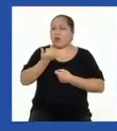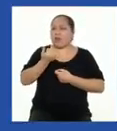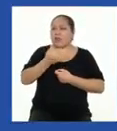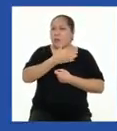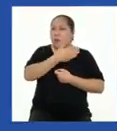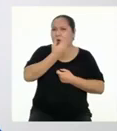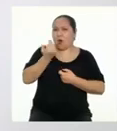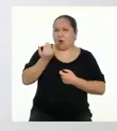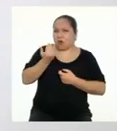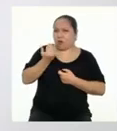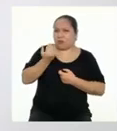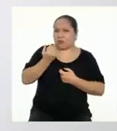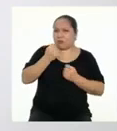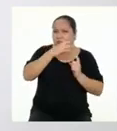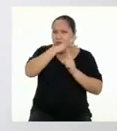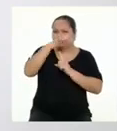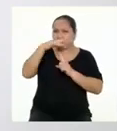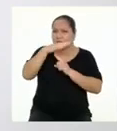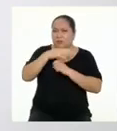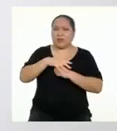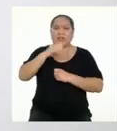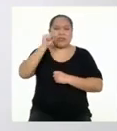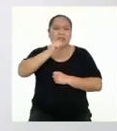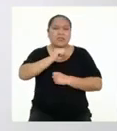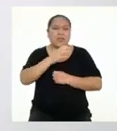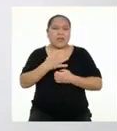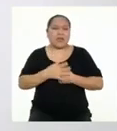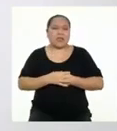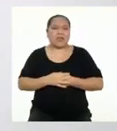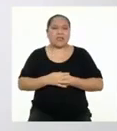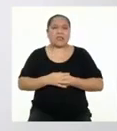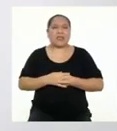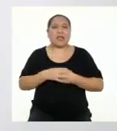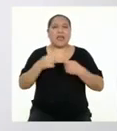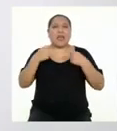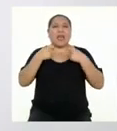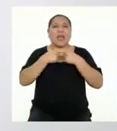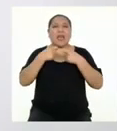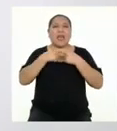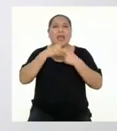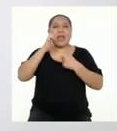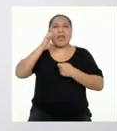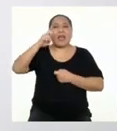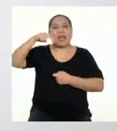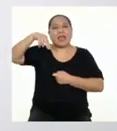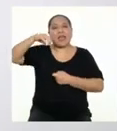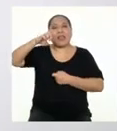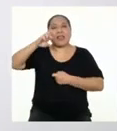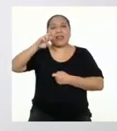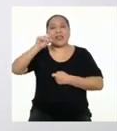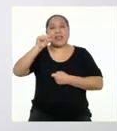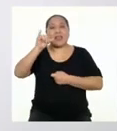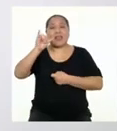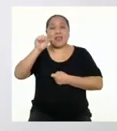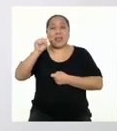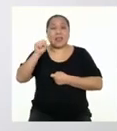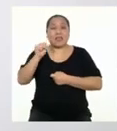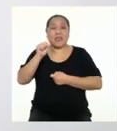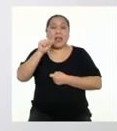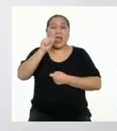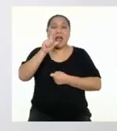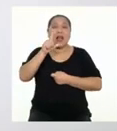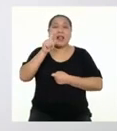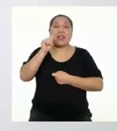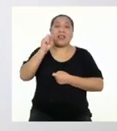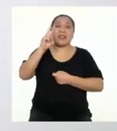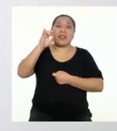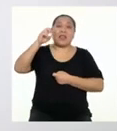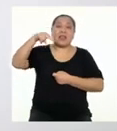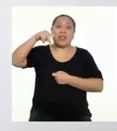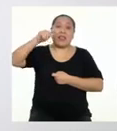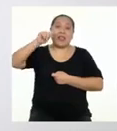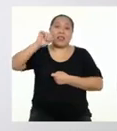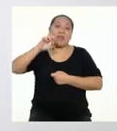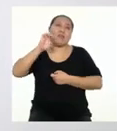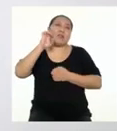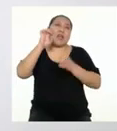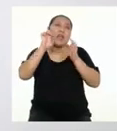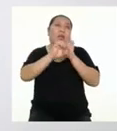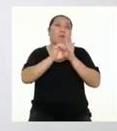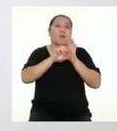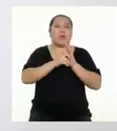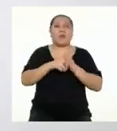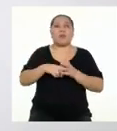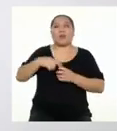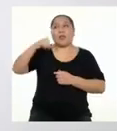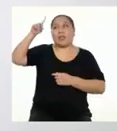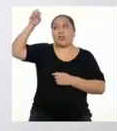ecoamigable? Sí hay, y se les llama energías alternativas. Algunos ejemplos son